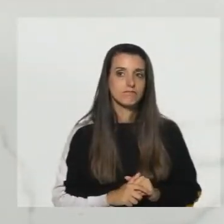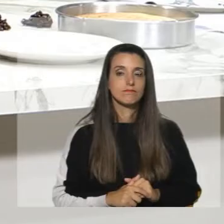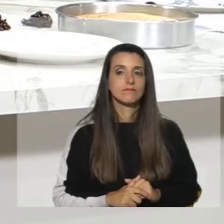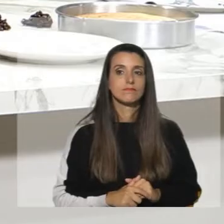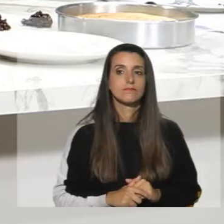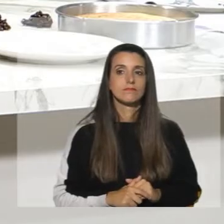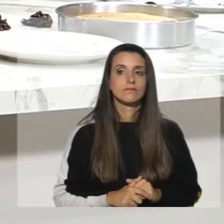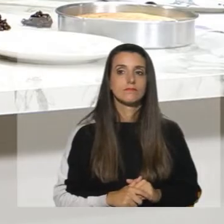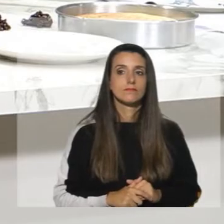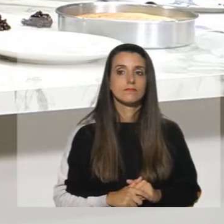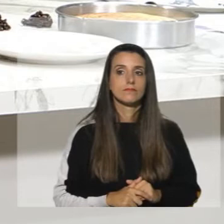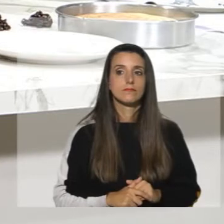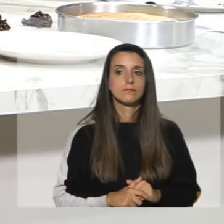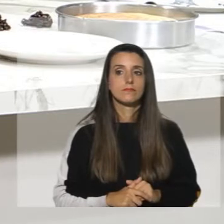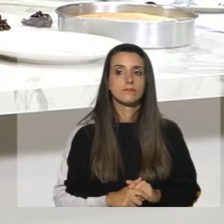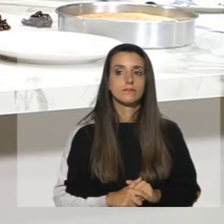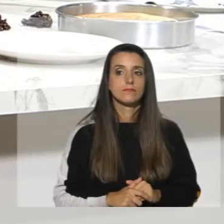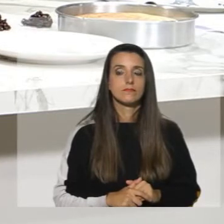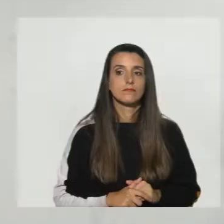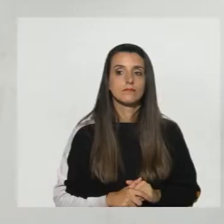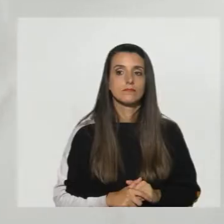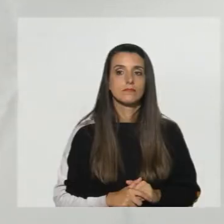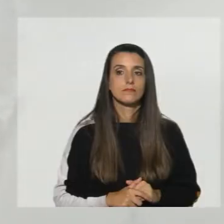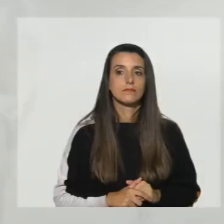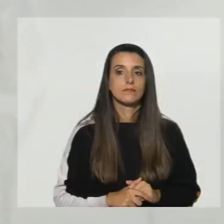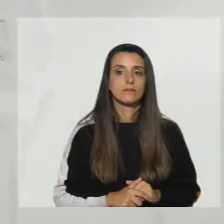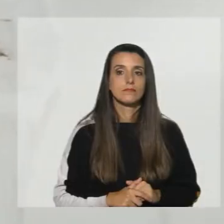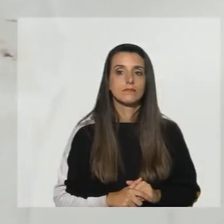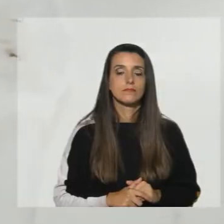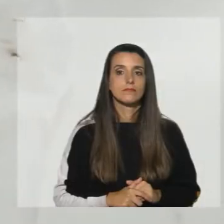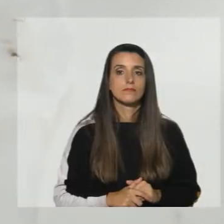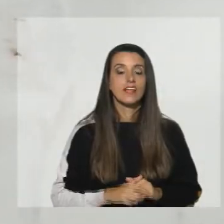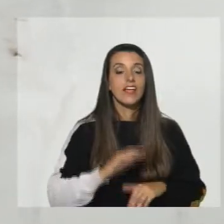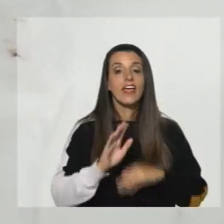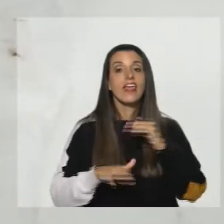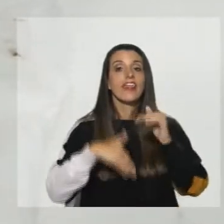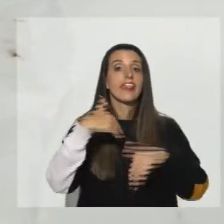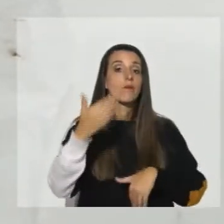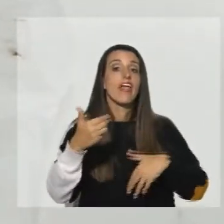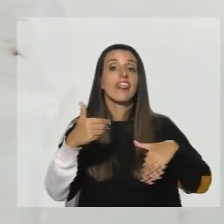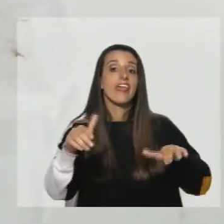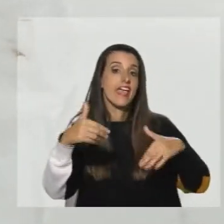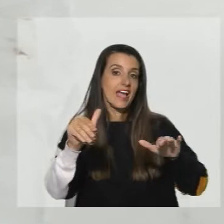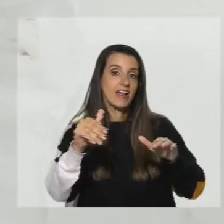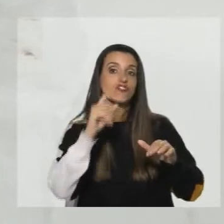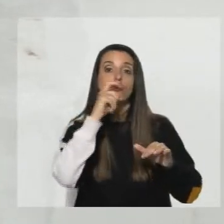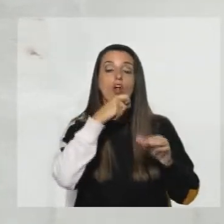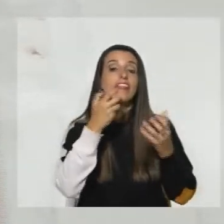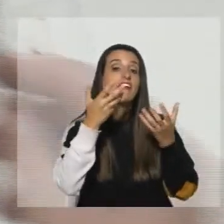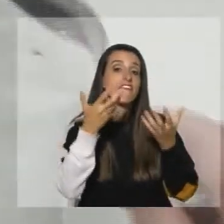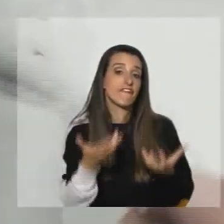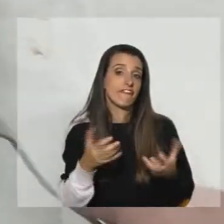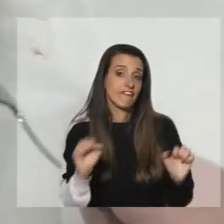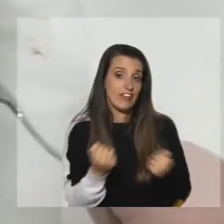Exacto. Los van poniendo por cucharada. Ahí. Y después dejan que se seque el chocolate y ya está pronto. Que se enfríe,